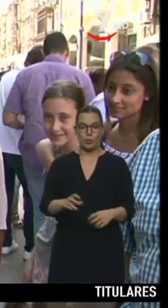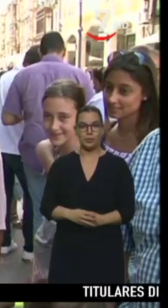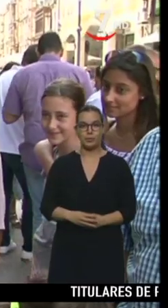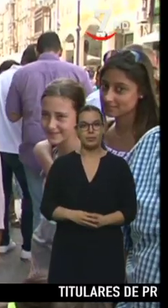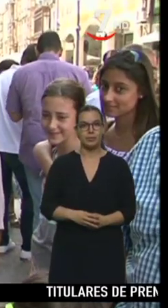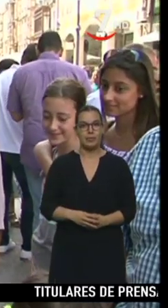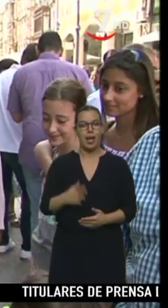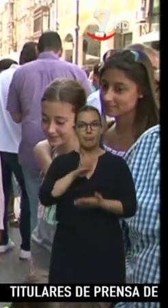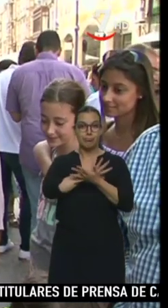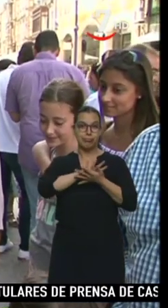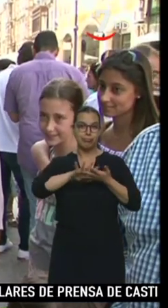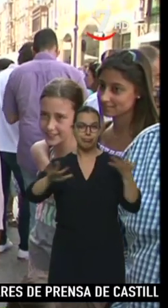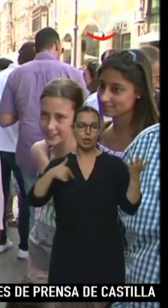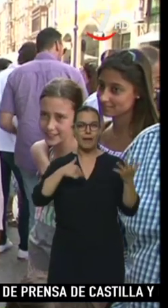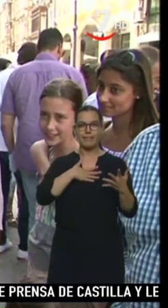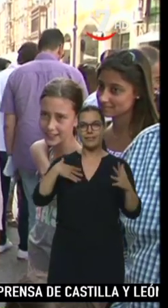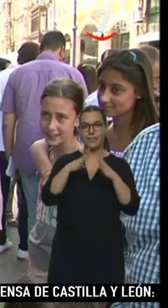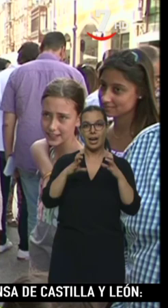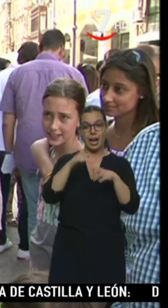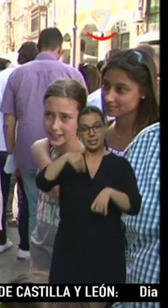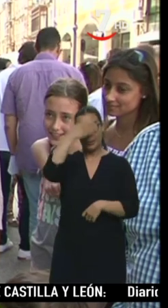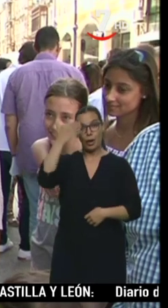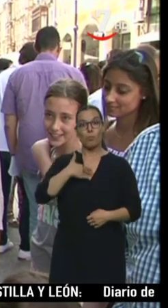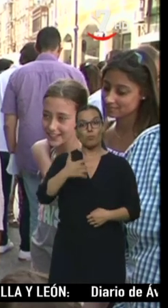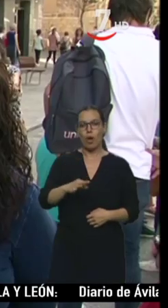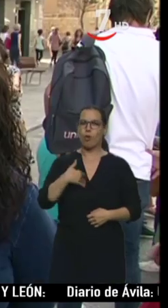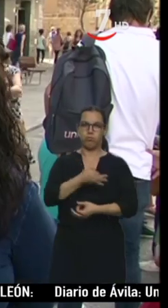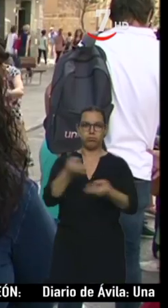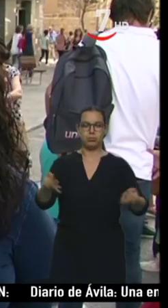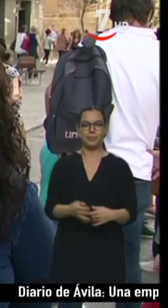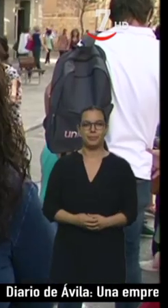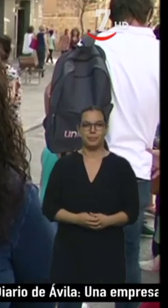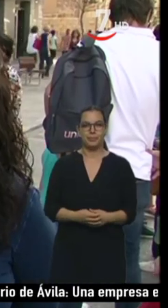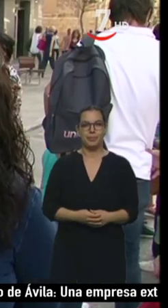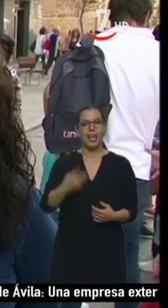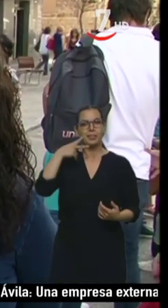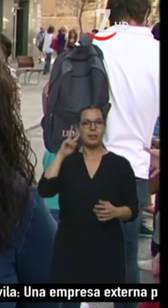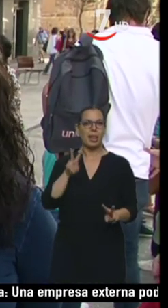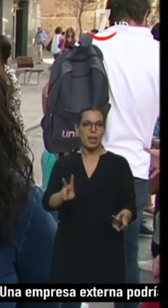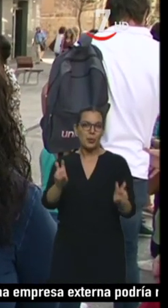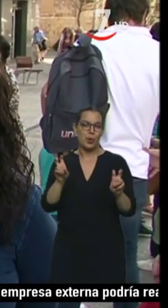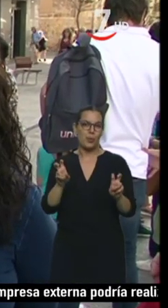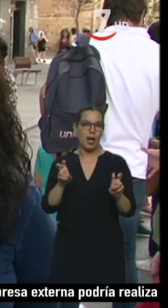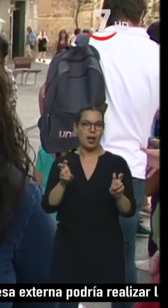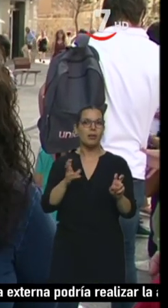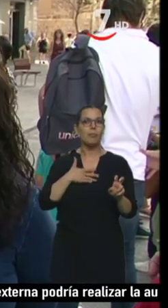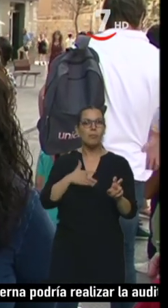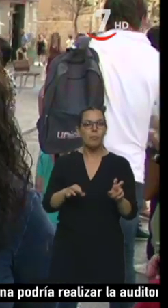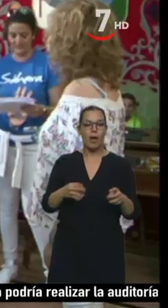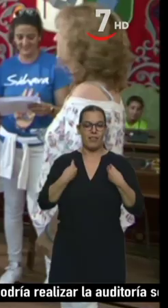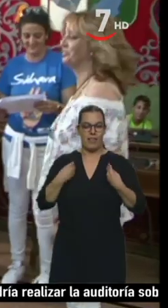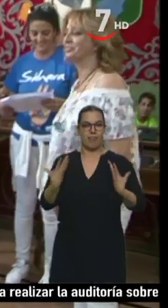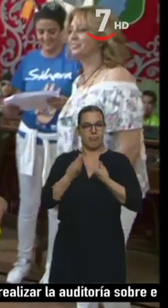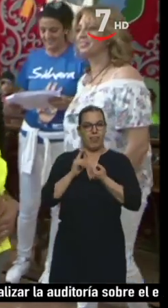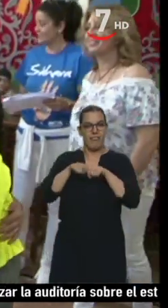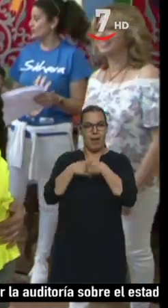Hacía tiempo que quería hacerlo y este verano que tengo tiempo, digo, nos lanzamos. Pues para tener otra experiencia nueva y poderlo vivir todos en familias.